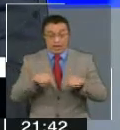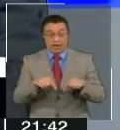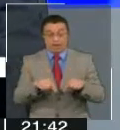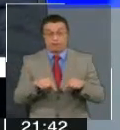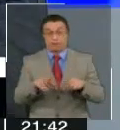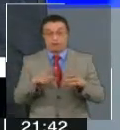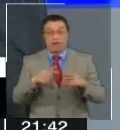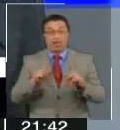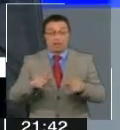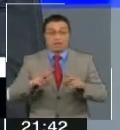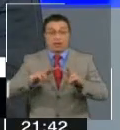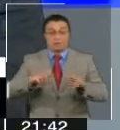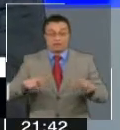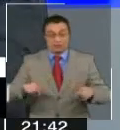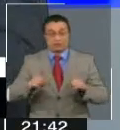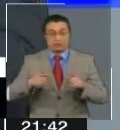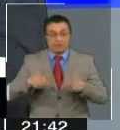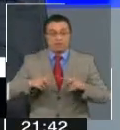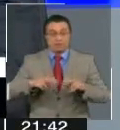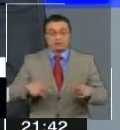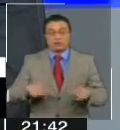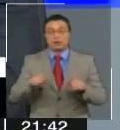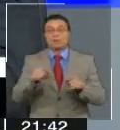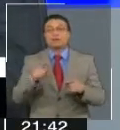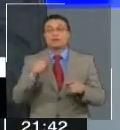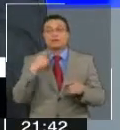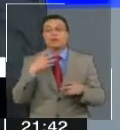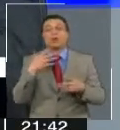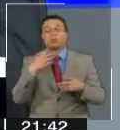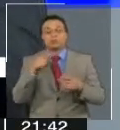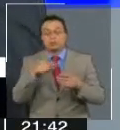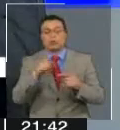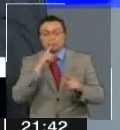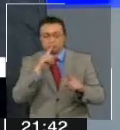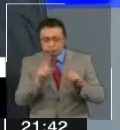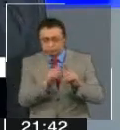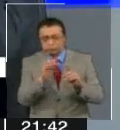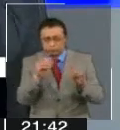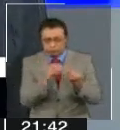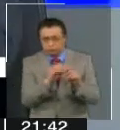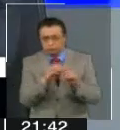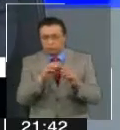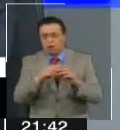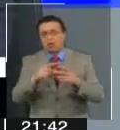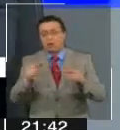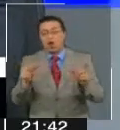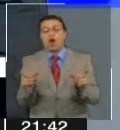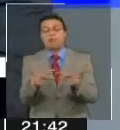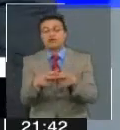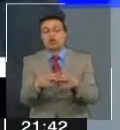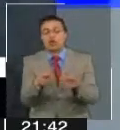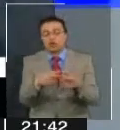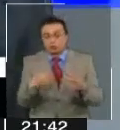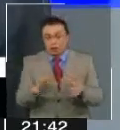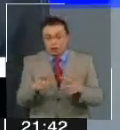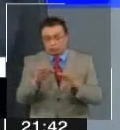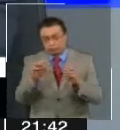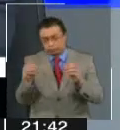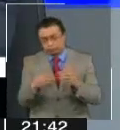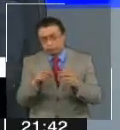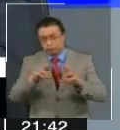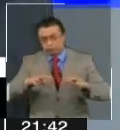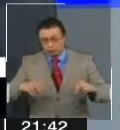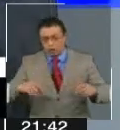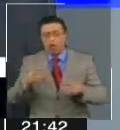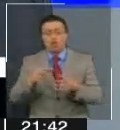hay que empezar a investigarlo. Y ahí se empezó a investigar porque, bueno, te pusieron recursos de protección, etcétera, etcétera. Entonces se armó una comisión dentro de la Contraloría, empezó a